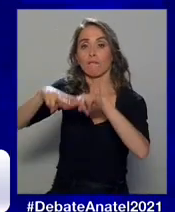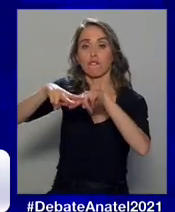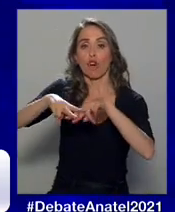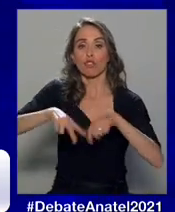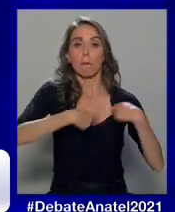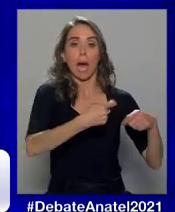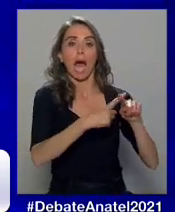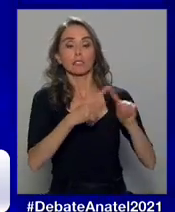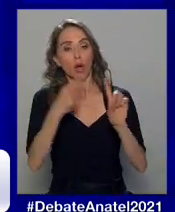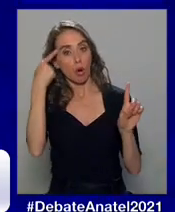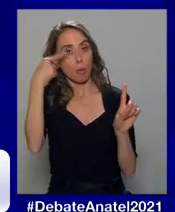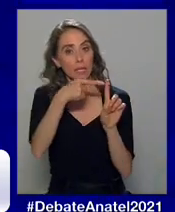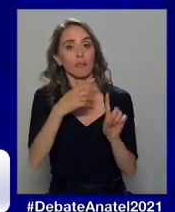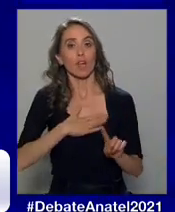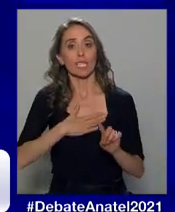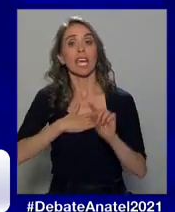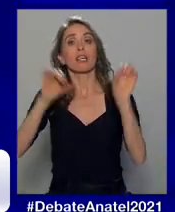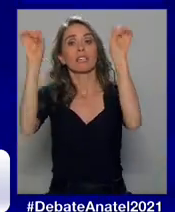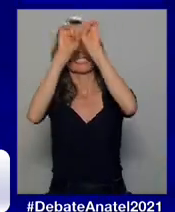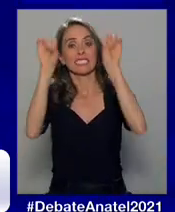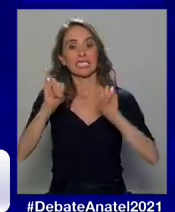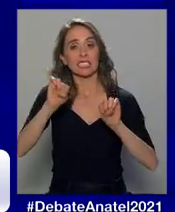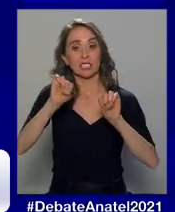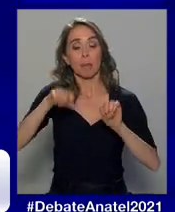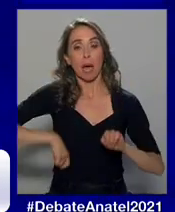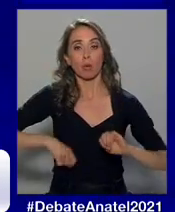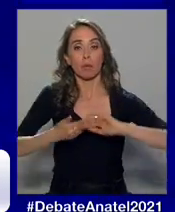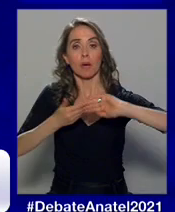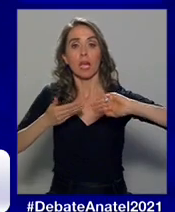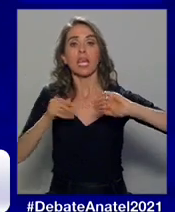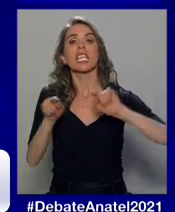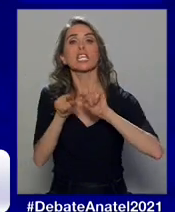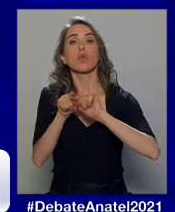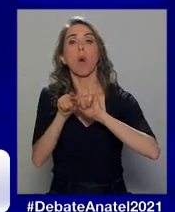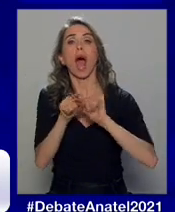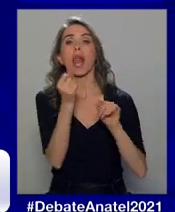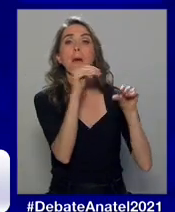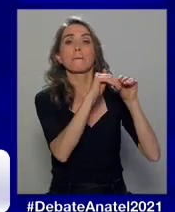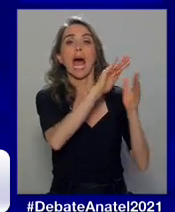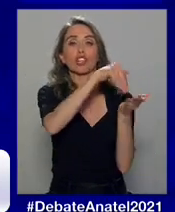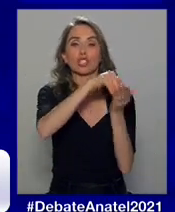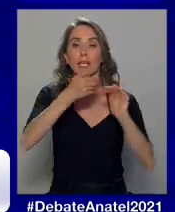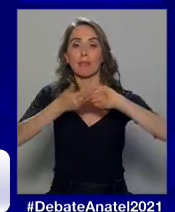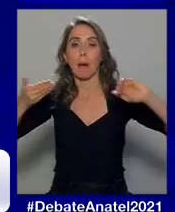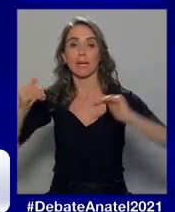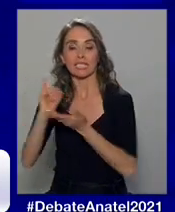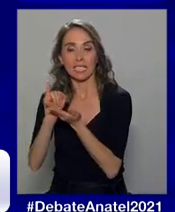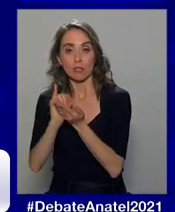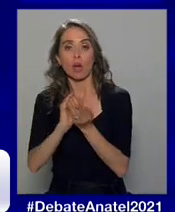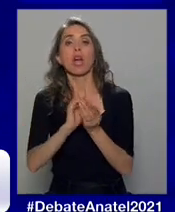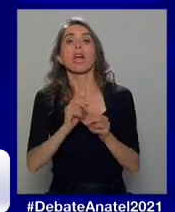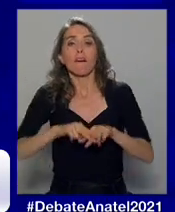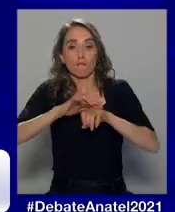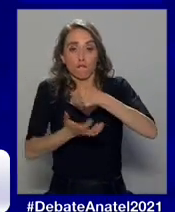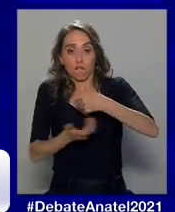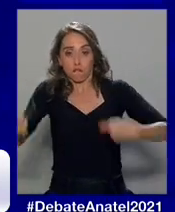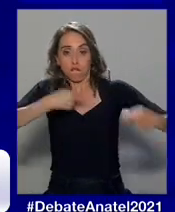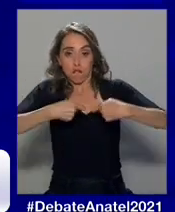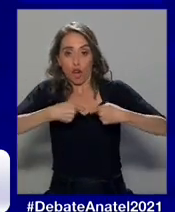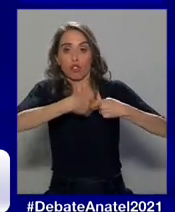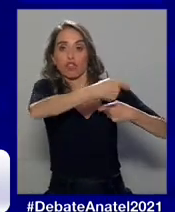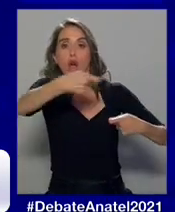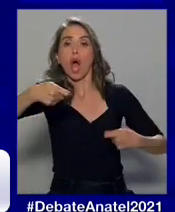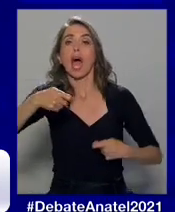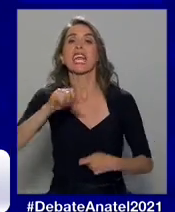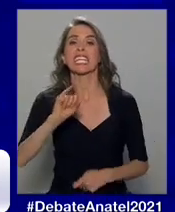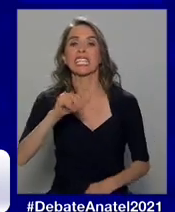fines. Queremos un sistema que sea autónomo como el Banco Central, que tenga criterios de inversión diversificados, en donde esté pensando en